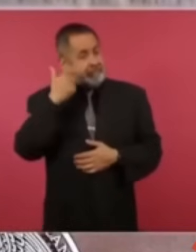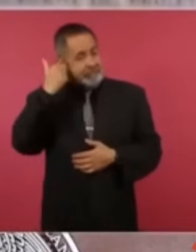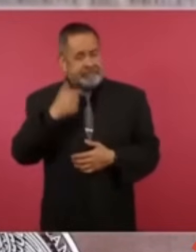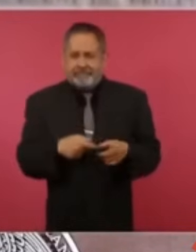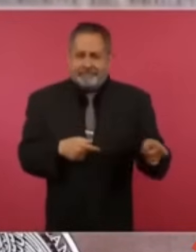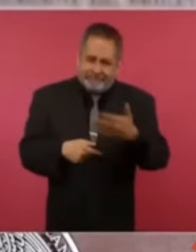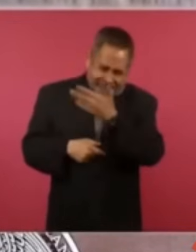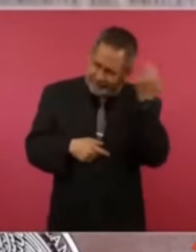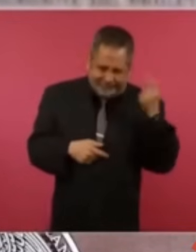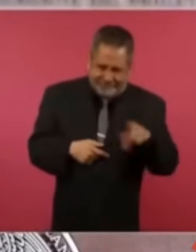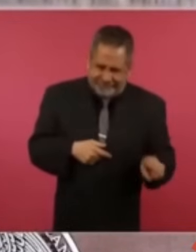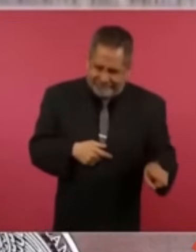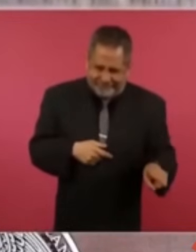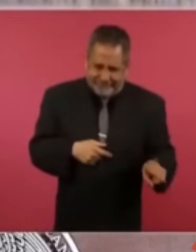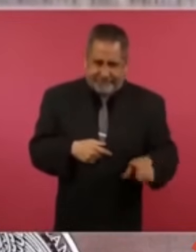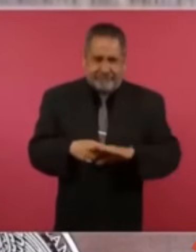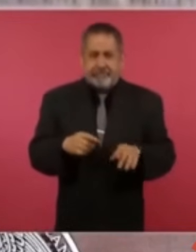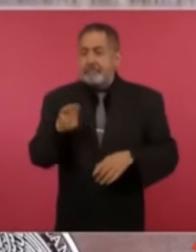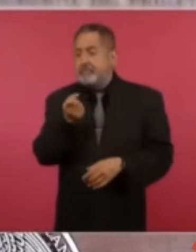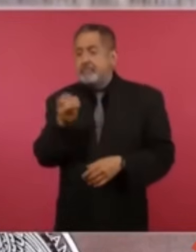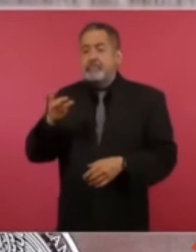muy desinformado. Apenas